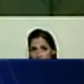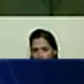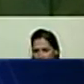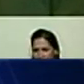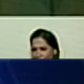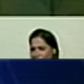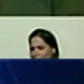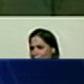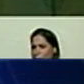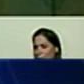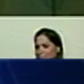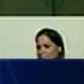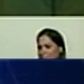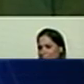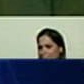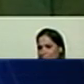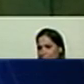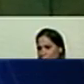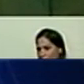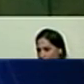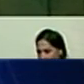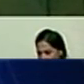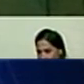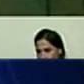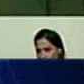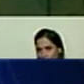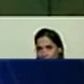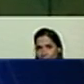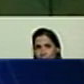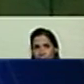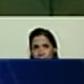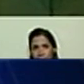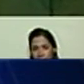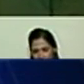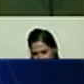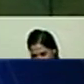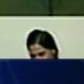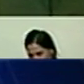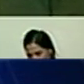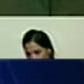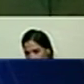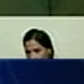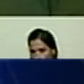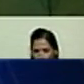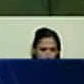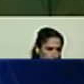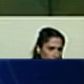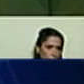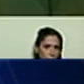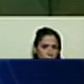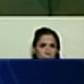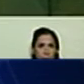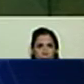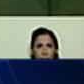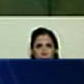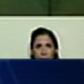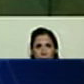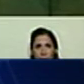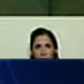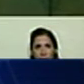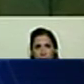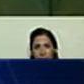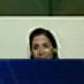nada para ser más certeros en esta afirmación. Todo lo